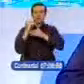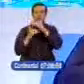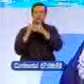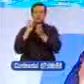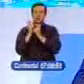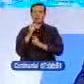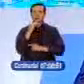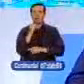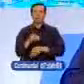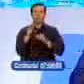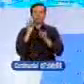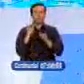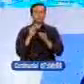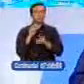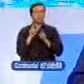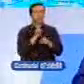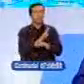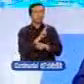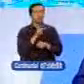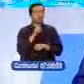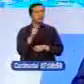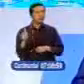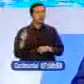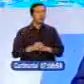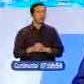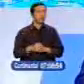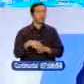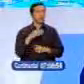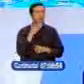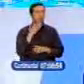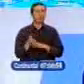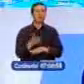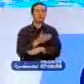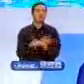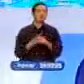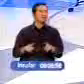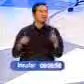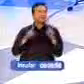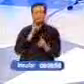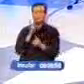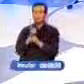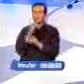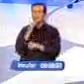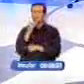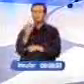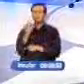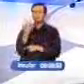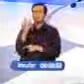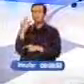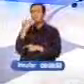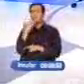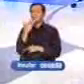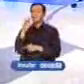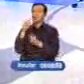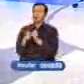de mejoramiento a los usuarios que son los ciudadanos, al contrario del pasado, donde la institución electoral se limitaba a ser ese rostro cuenta votos